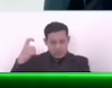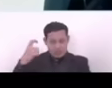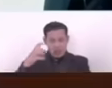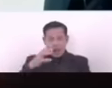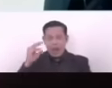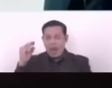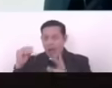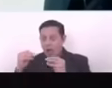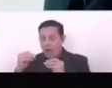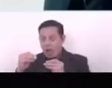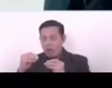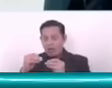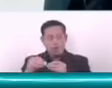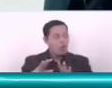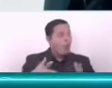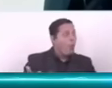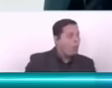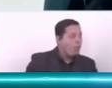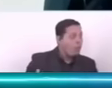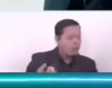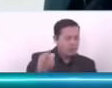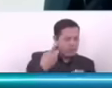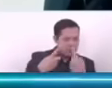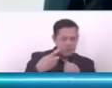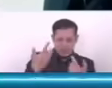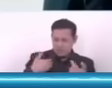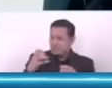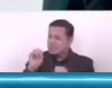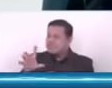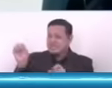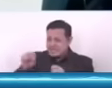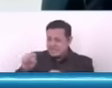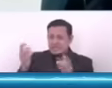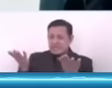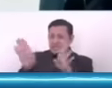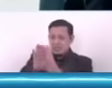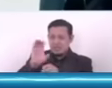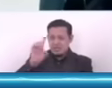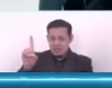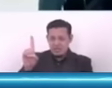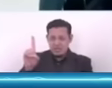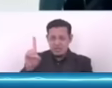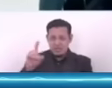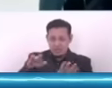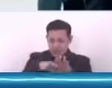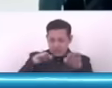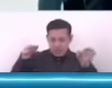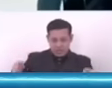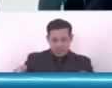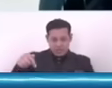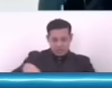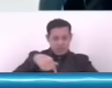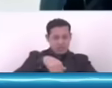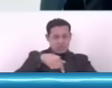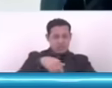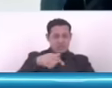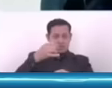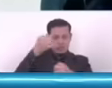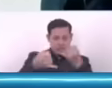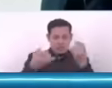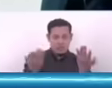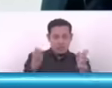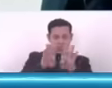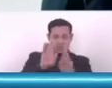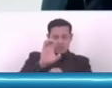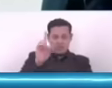dejó de hablar y me dice cómo cancelaron el CD y les digo yo a la mesa acaban de cancelar el CD